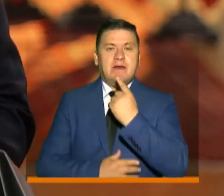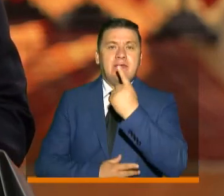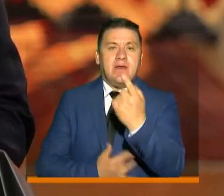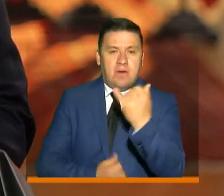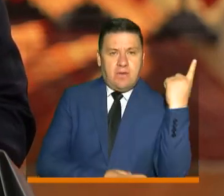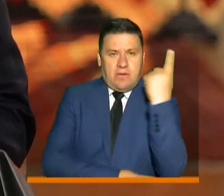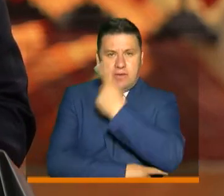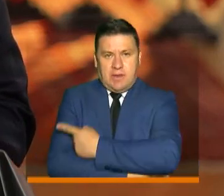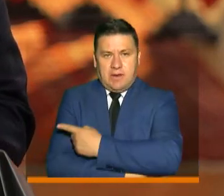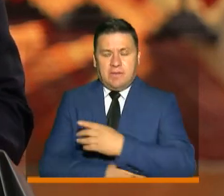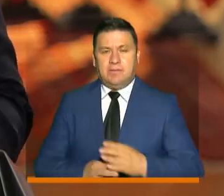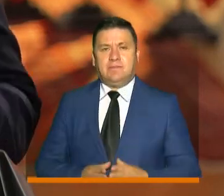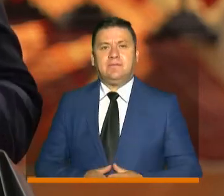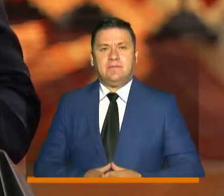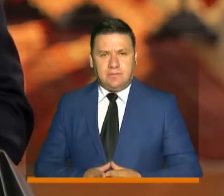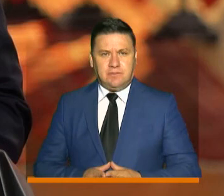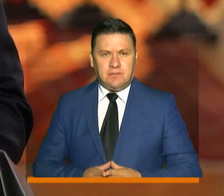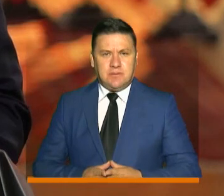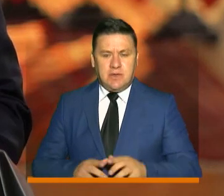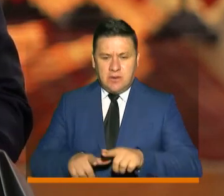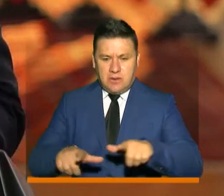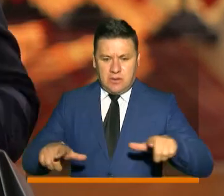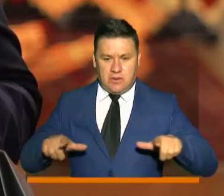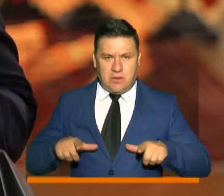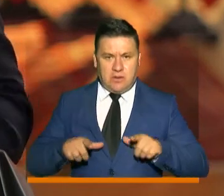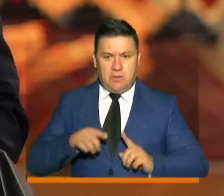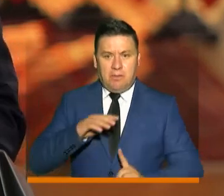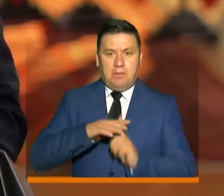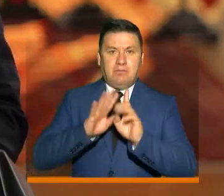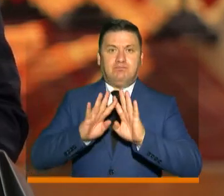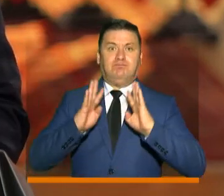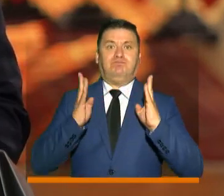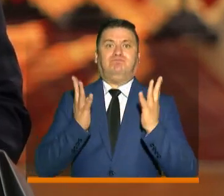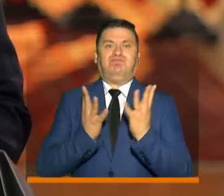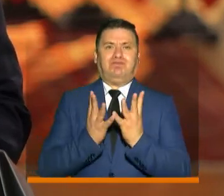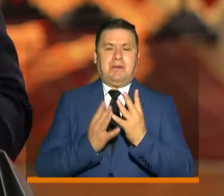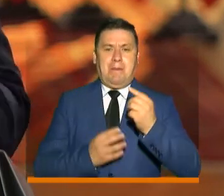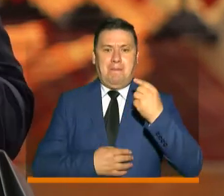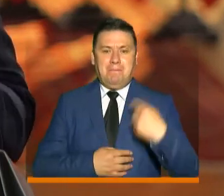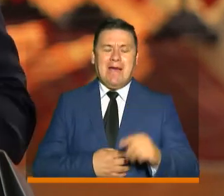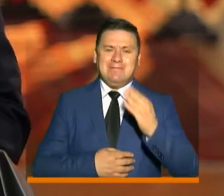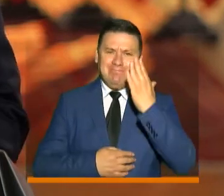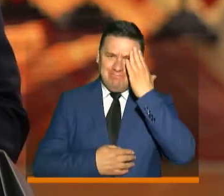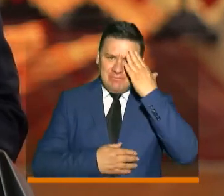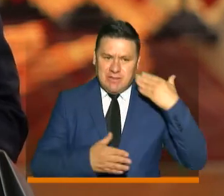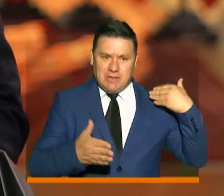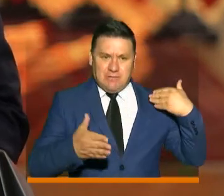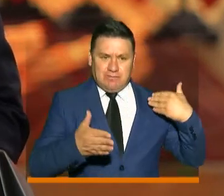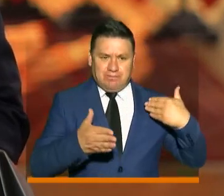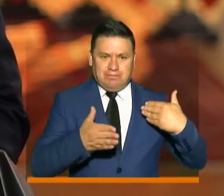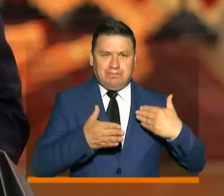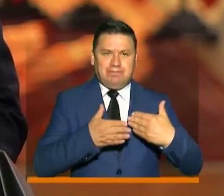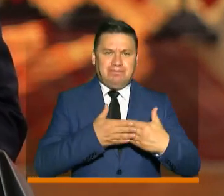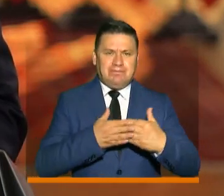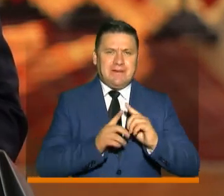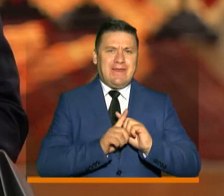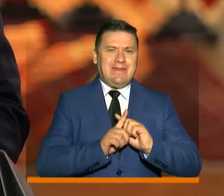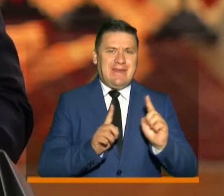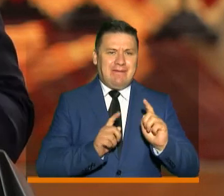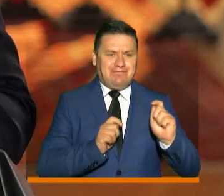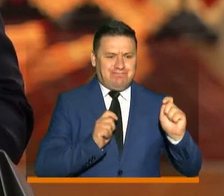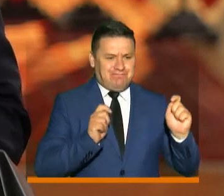de hoy esta instalación del congreso es inédita porque los tiempos que atravesamos son distintos